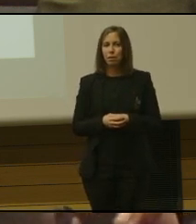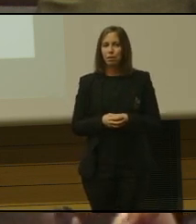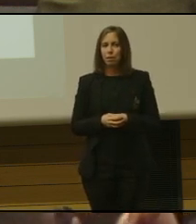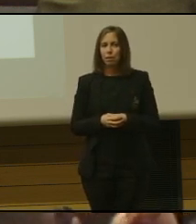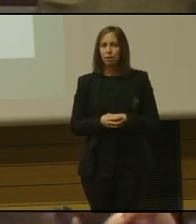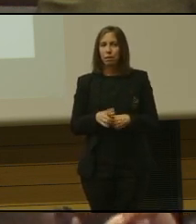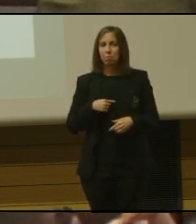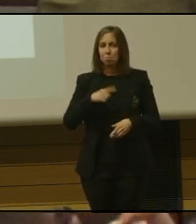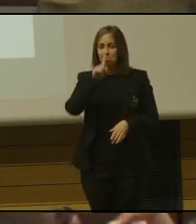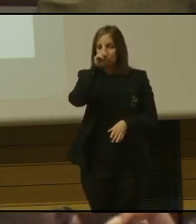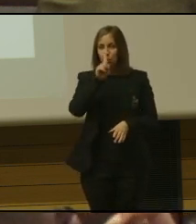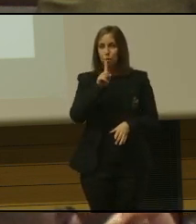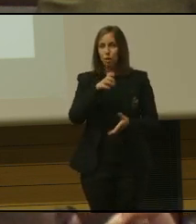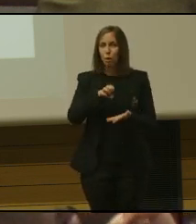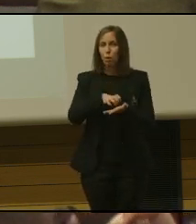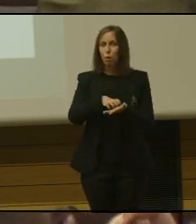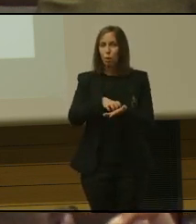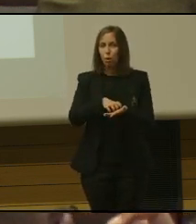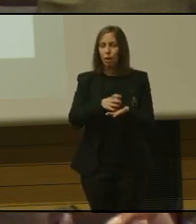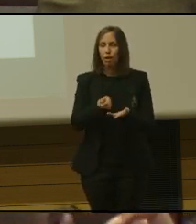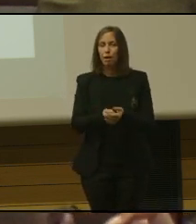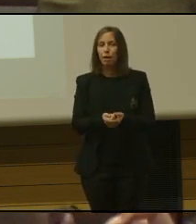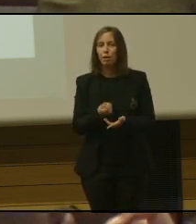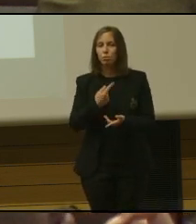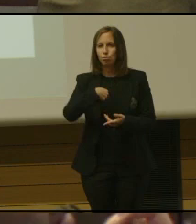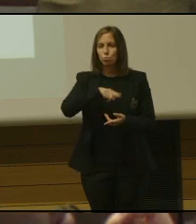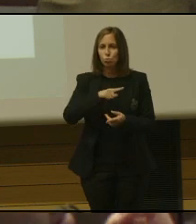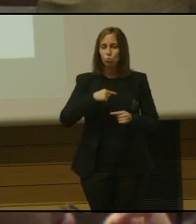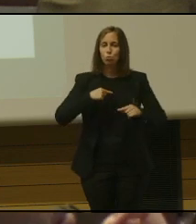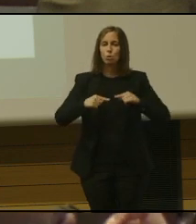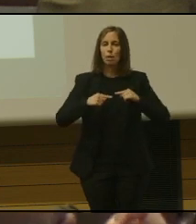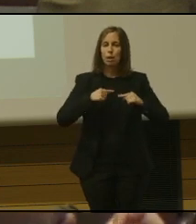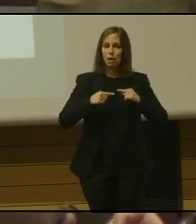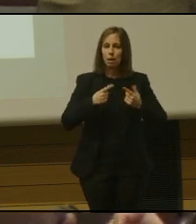Y no lo sé, solamente me surge la duda de tenemos que decidir